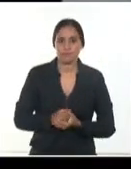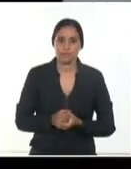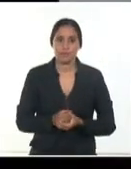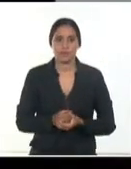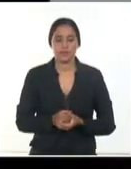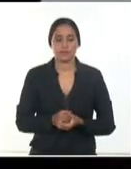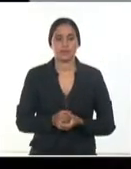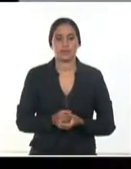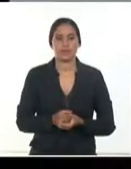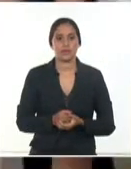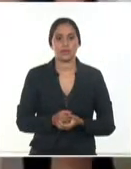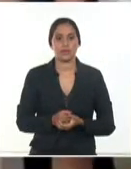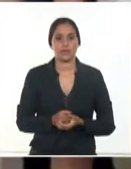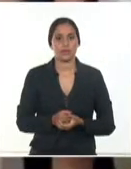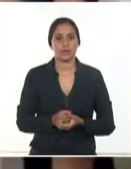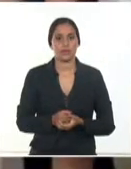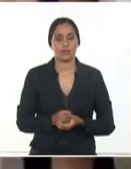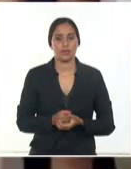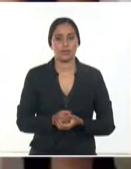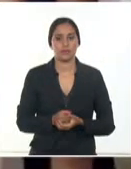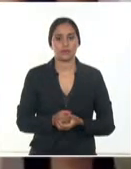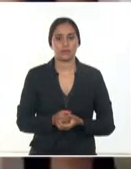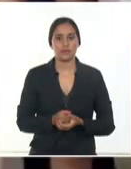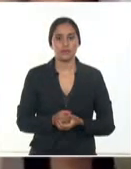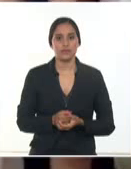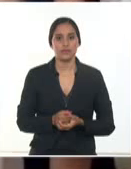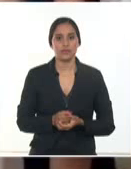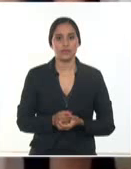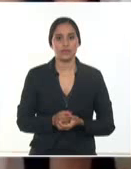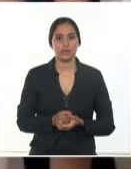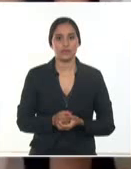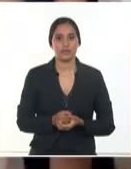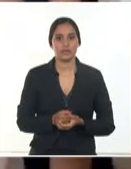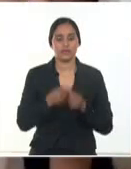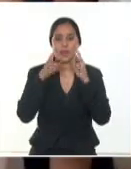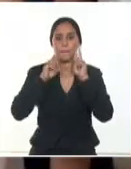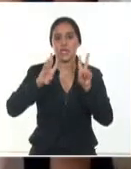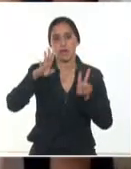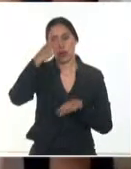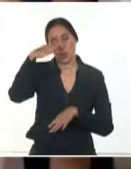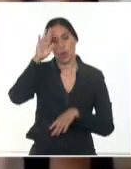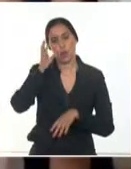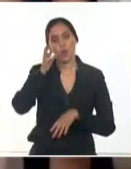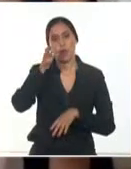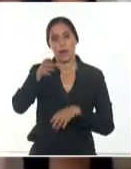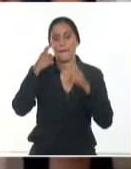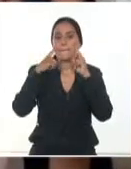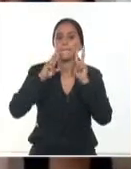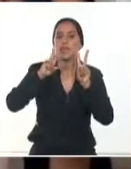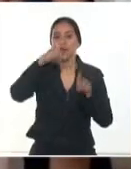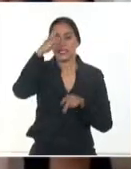Siria, reportó Fadi Marouf, corresponsal de Prensa Latina, para el canal cubano de noticias. ¡Viva!